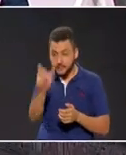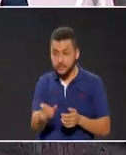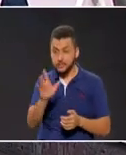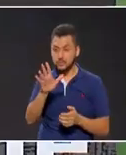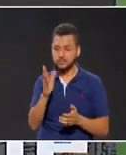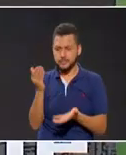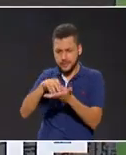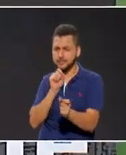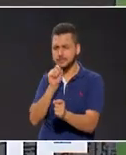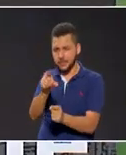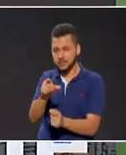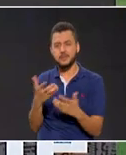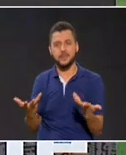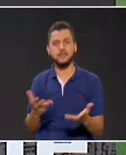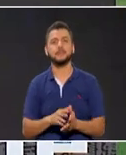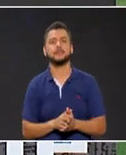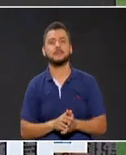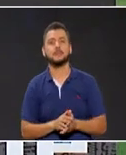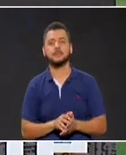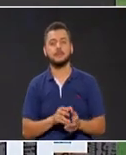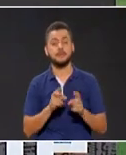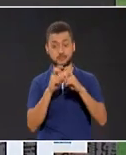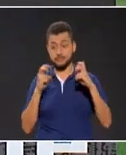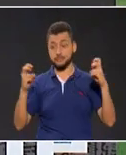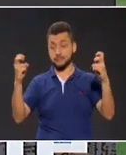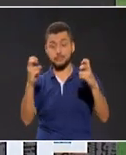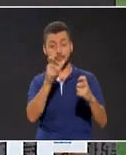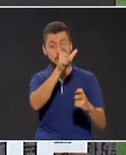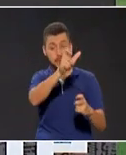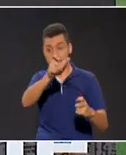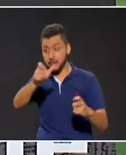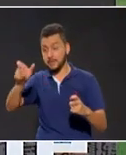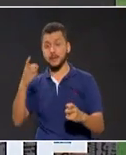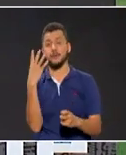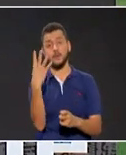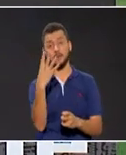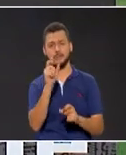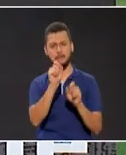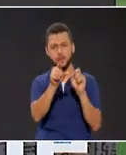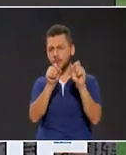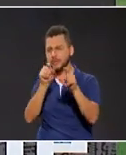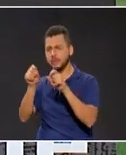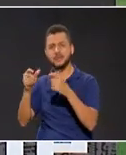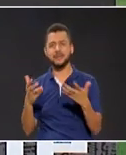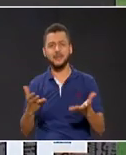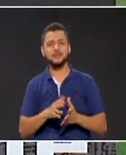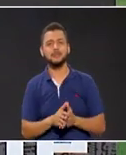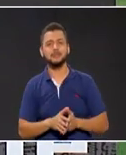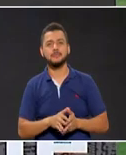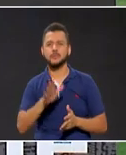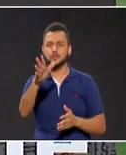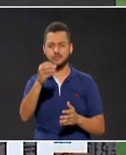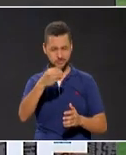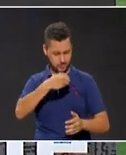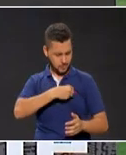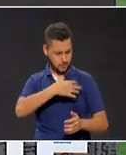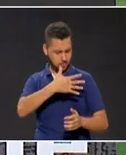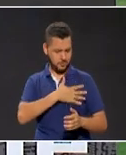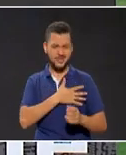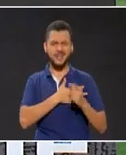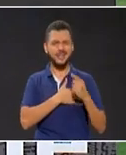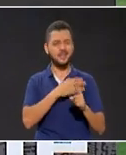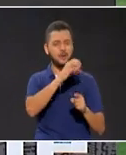ser para los cuatro candidatos, a no ser que resulte una nueva, pero cuando se habla de oportunidades para el adulto mayor, se